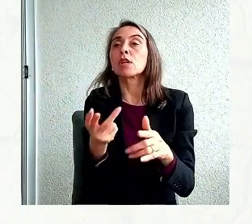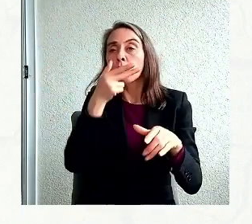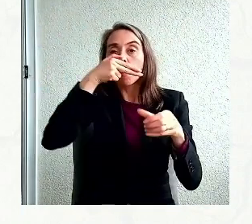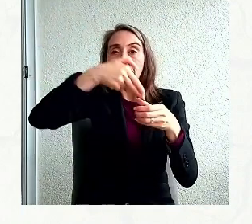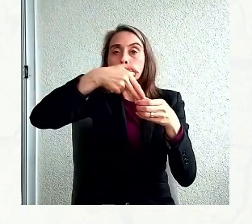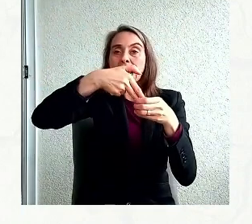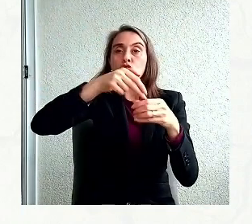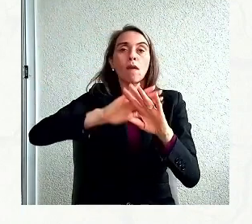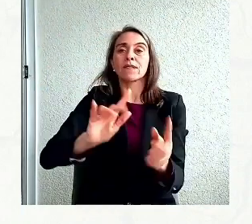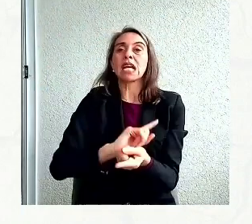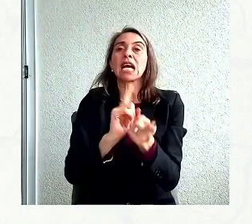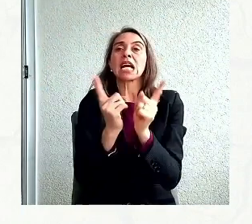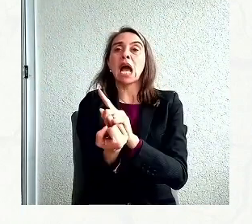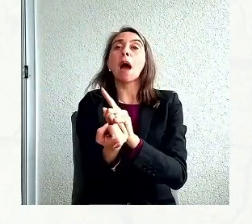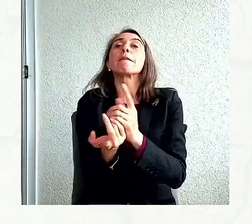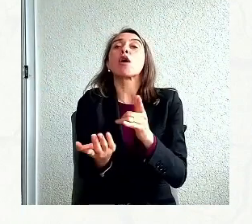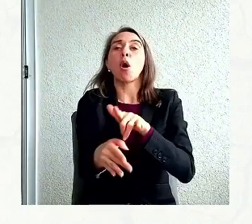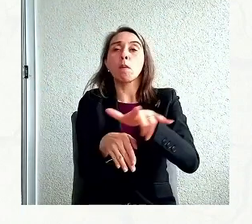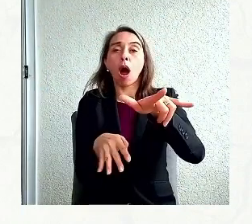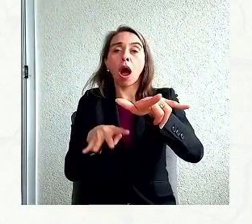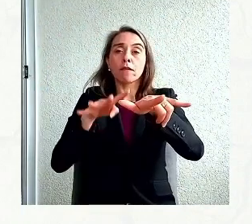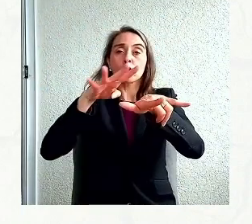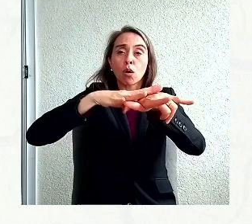seguir trabajándose.